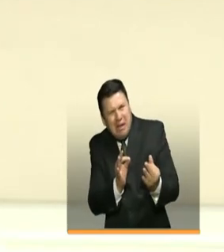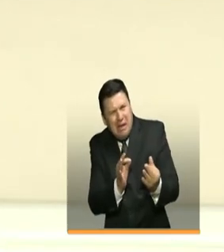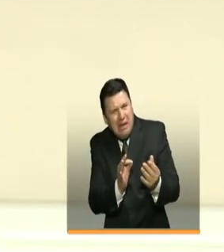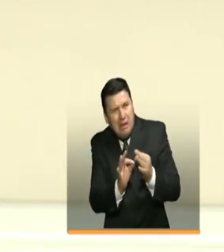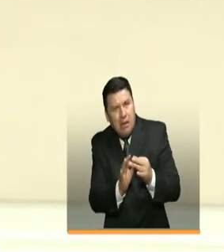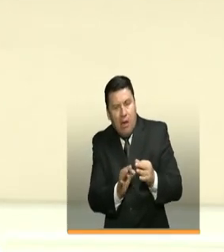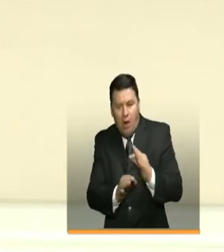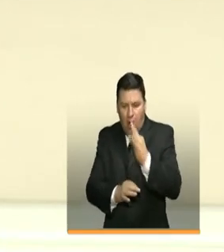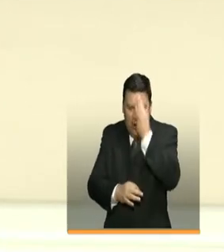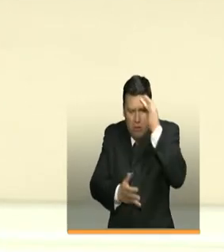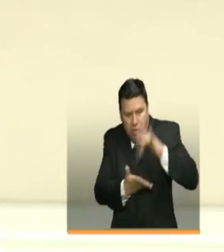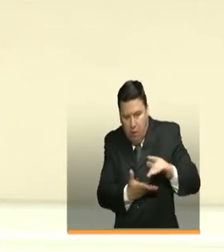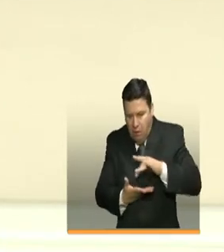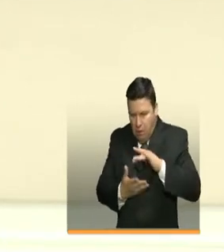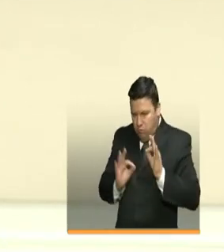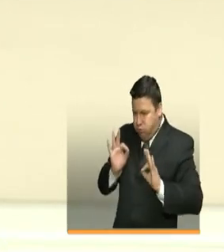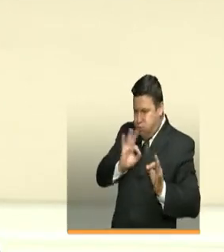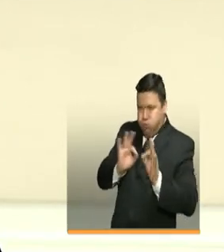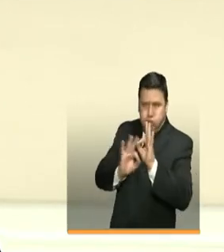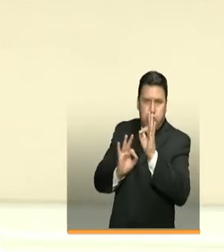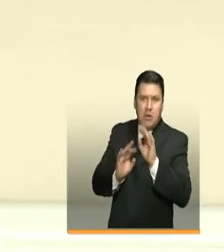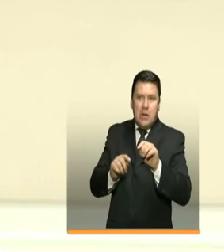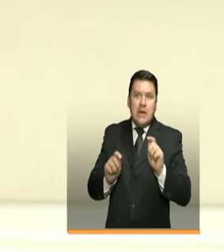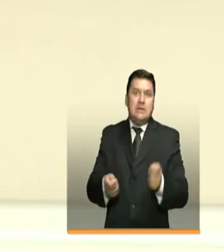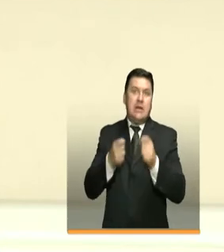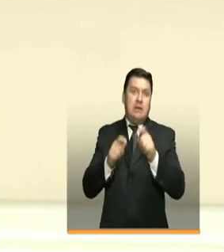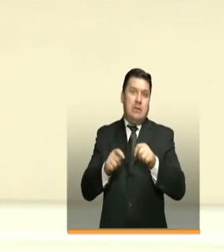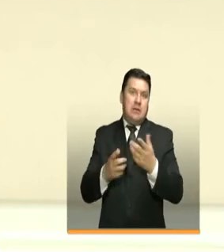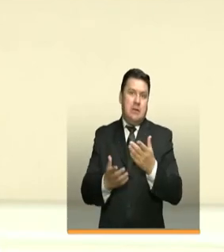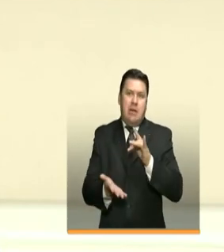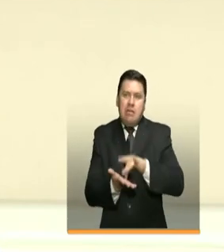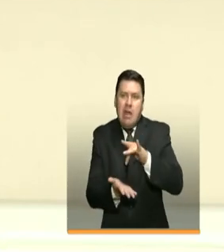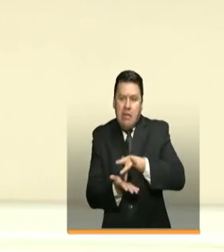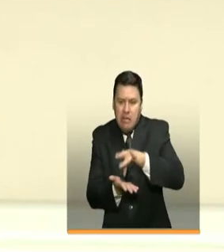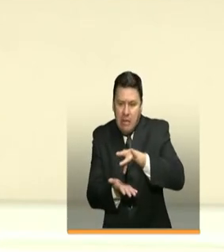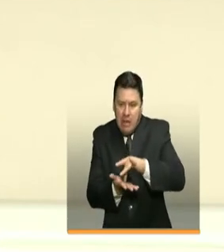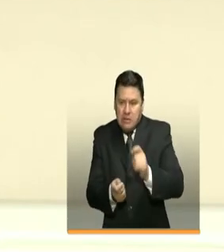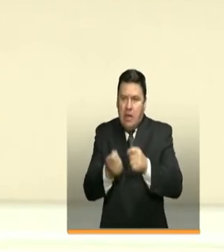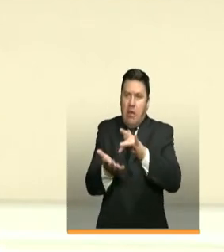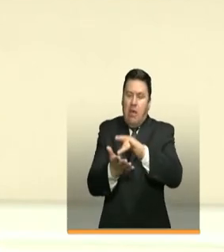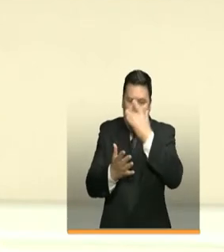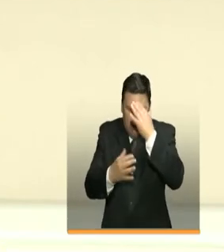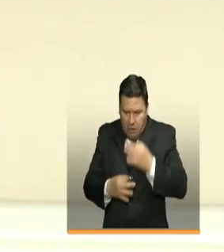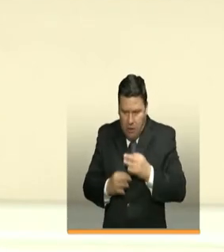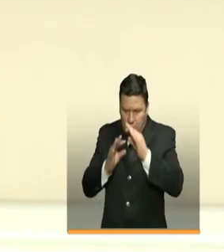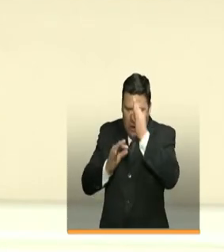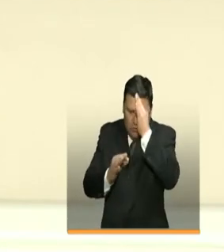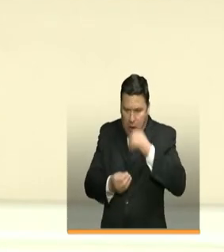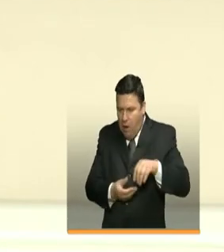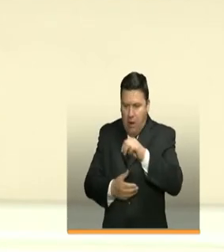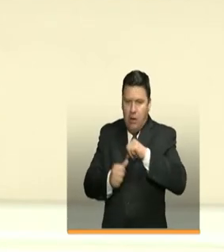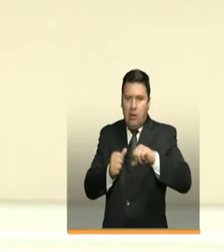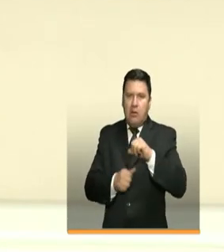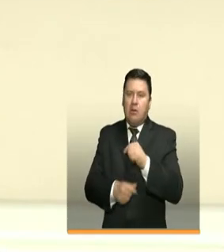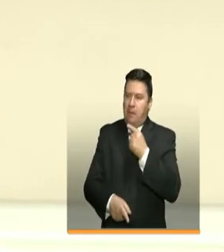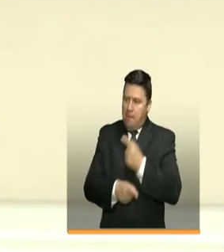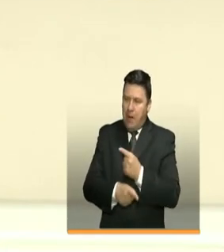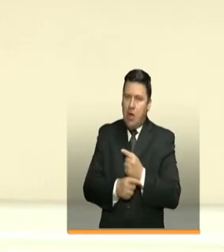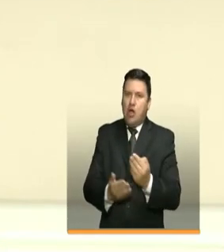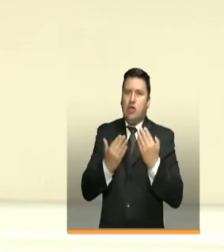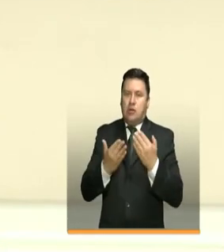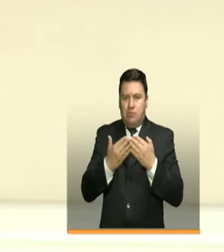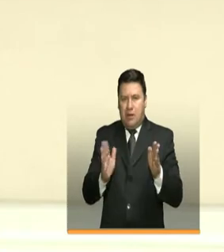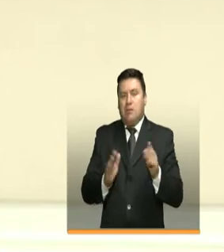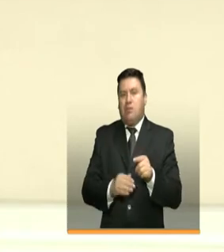dinero a los hospitales, hacer que se salden muchas de sus cuentas, muchas deudas, y muy especialmente, señor presidente, para